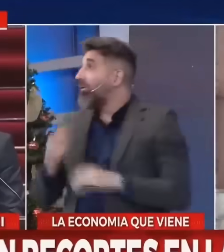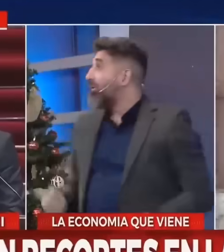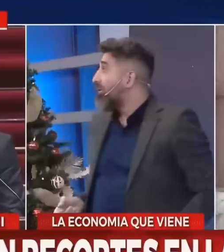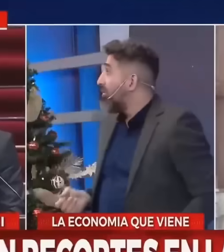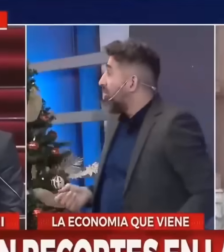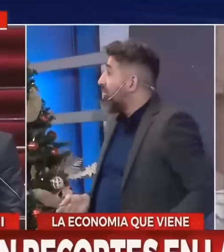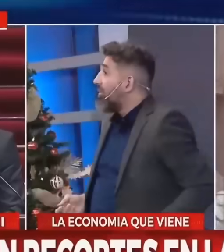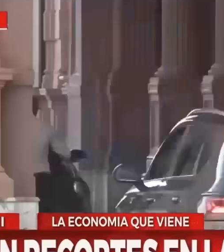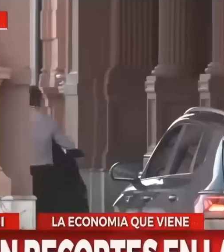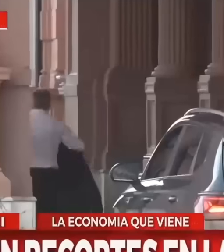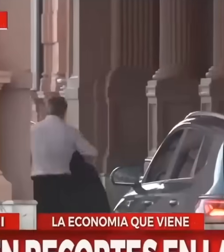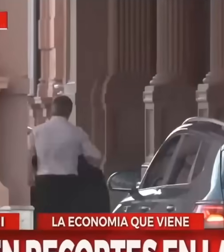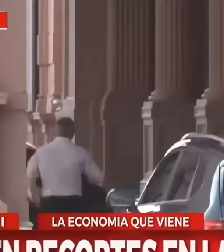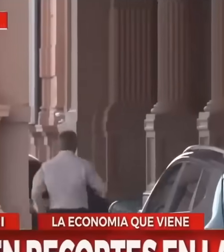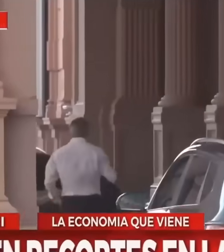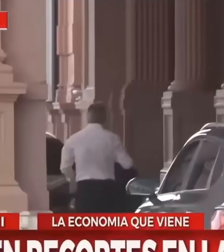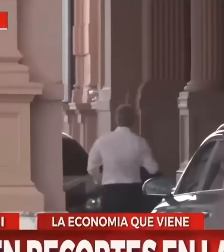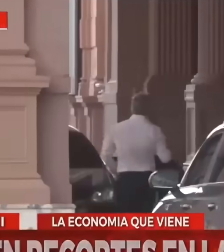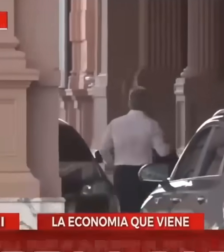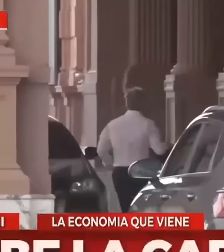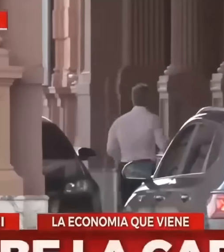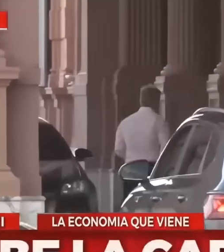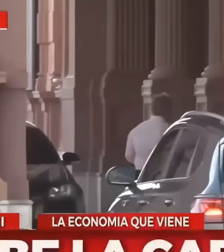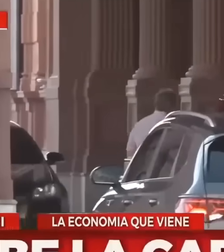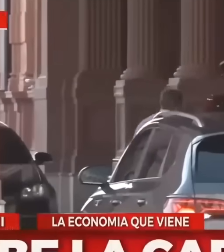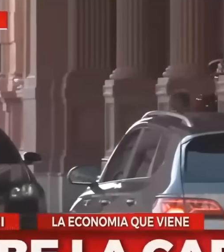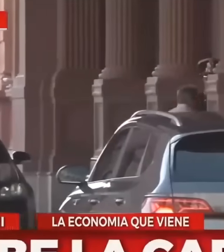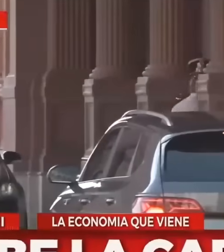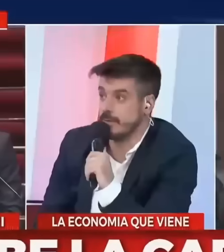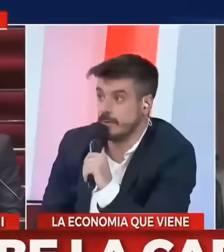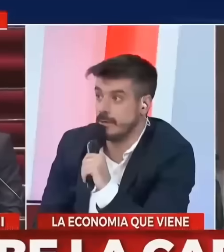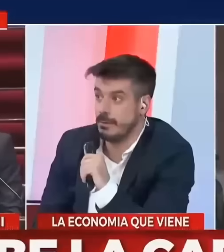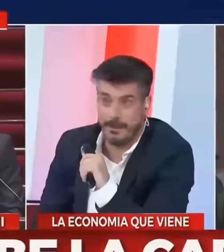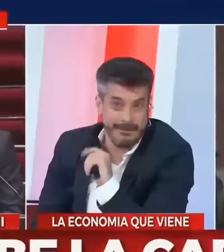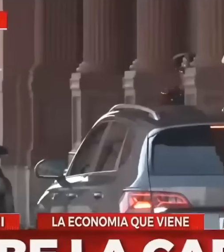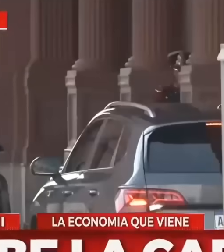bl el dólar blue V la cueva y cons claro el